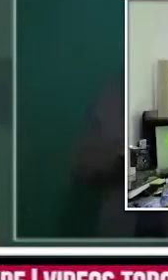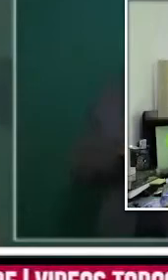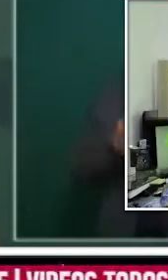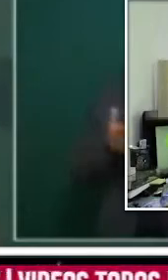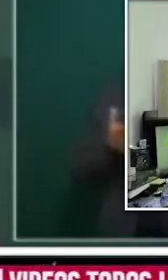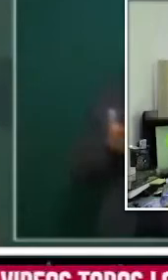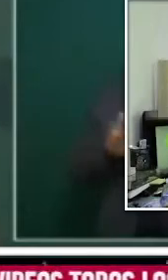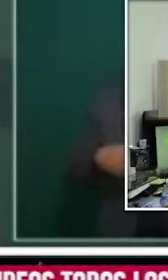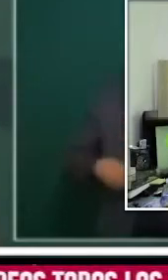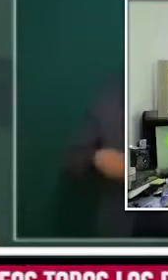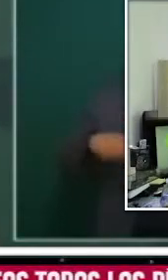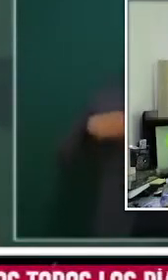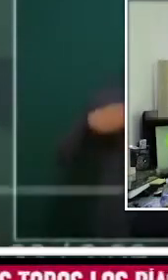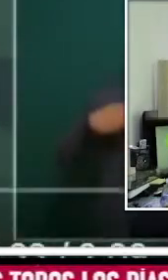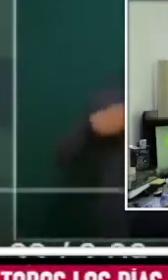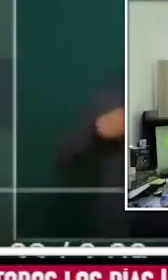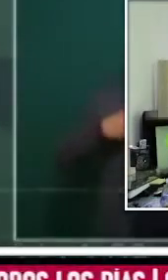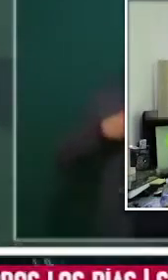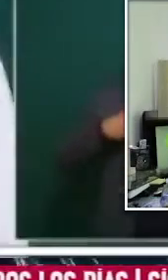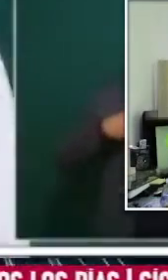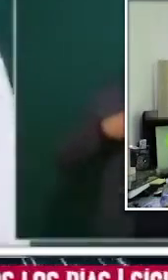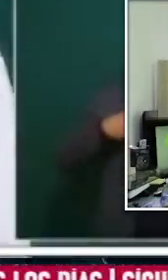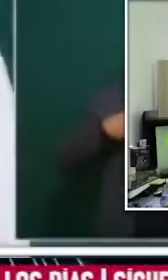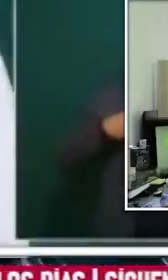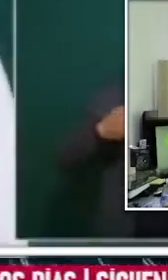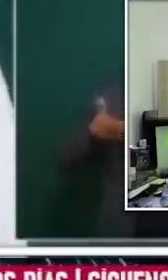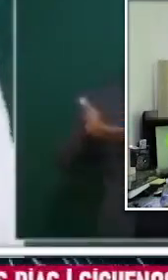las vueltas que da la vida.